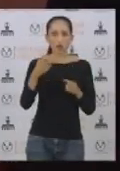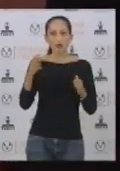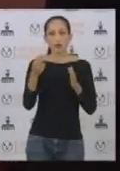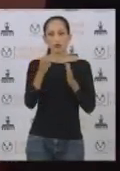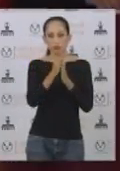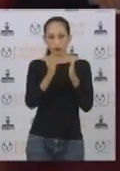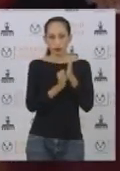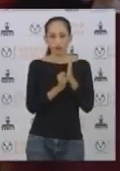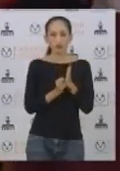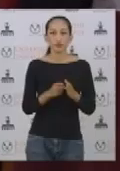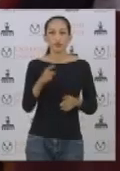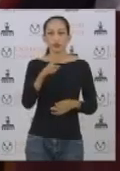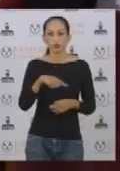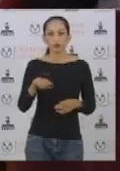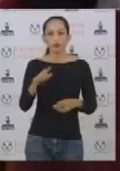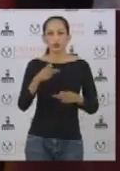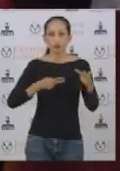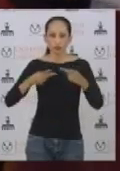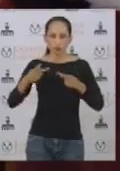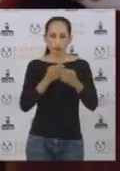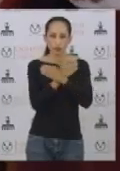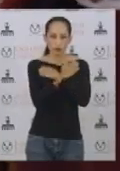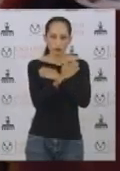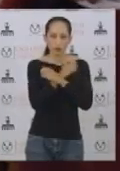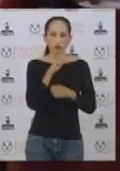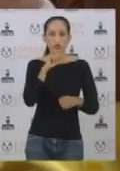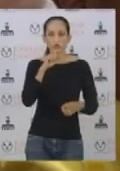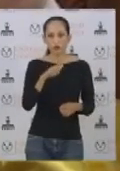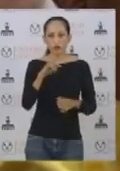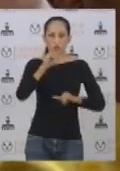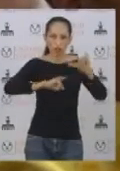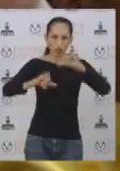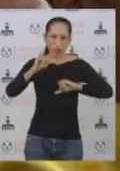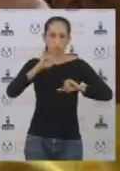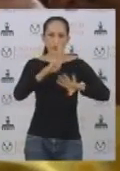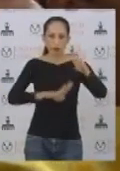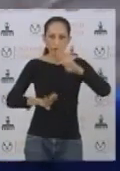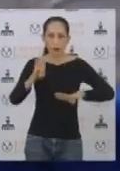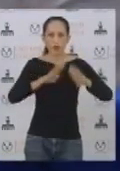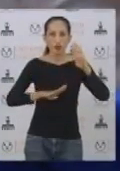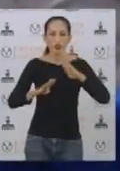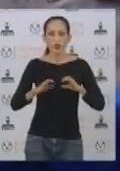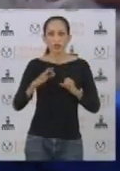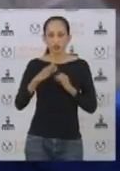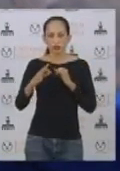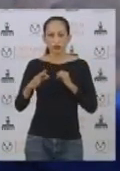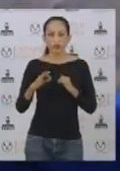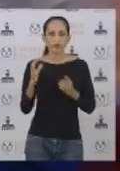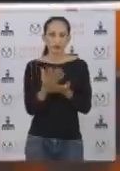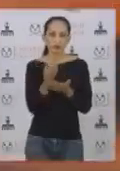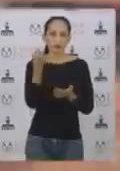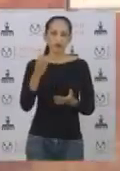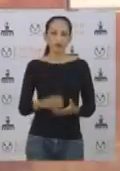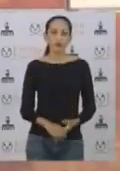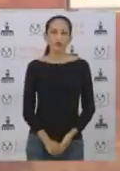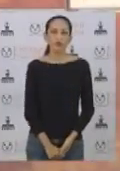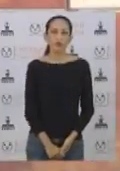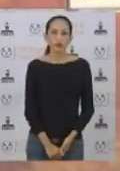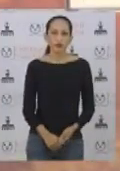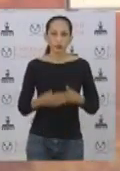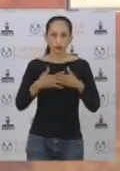de Administración y Planeación Educativa y Químico-Biológicas, resultando ganadores estos últimos.